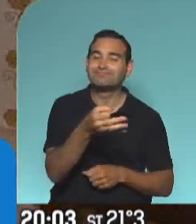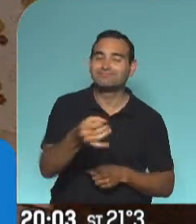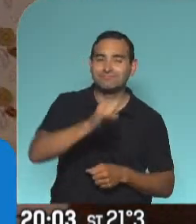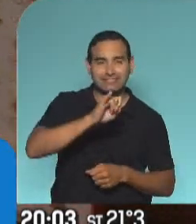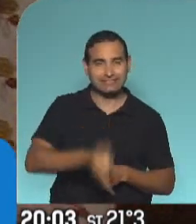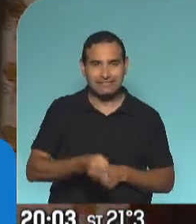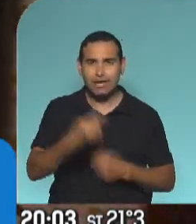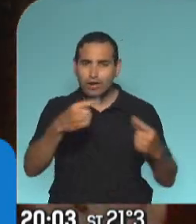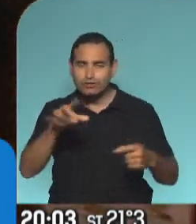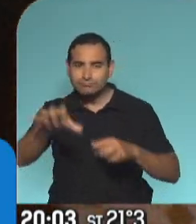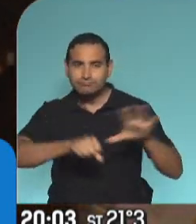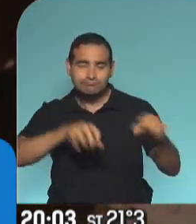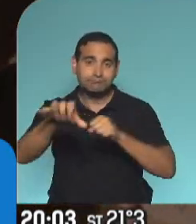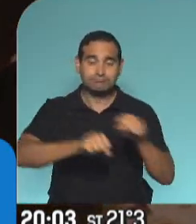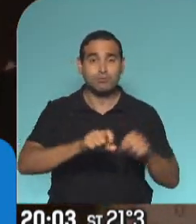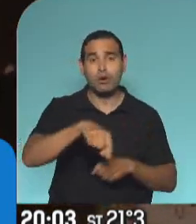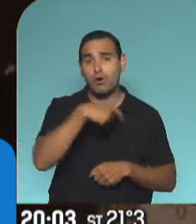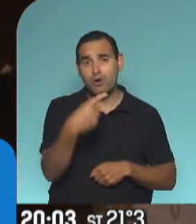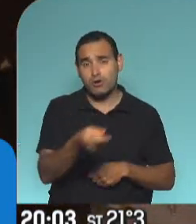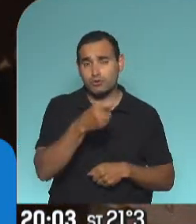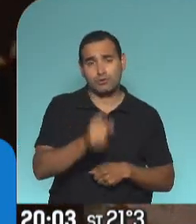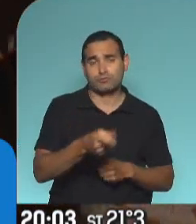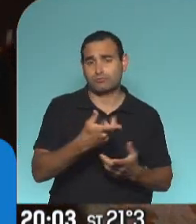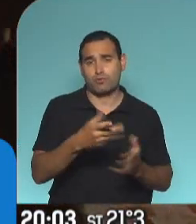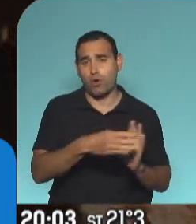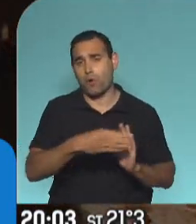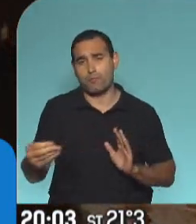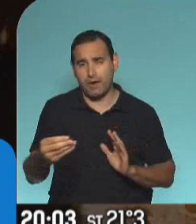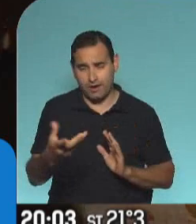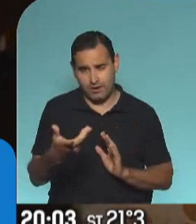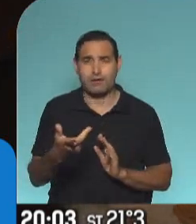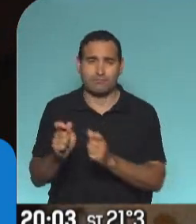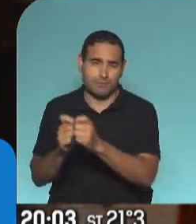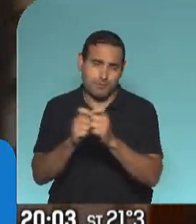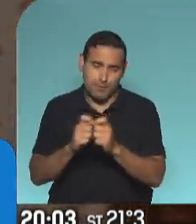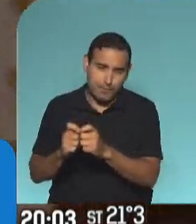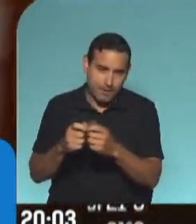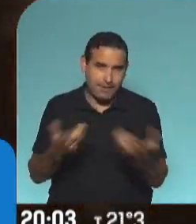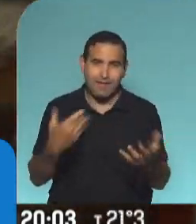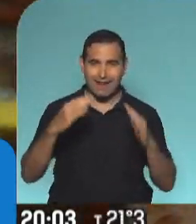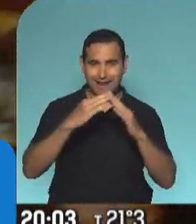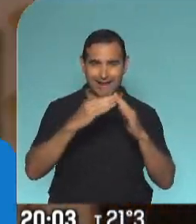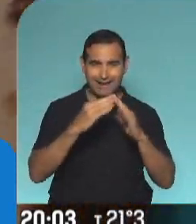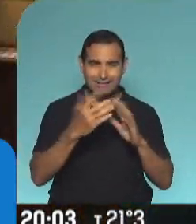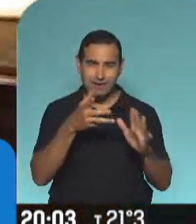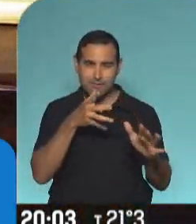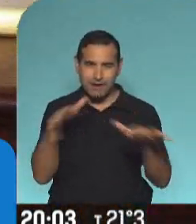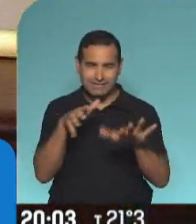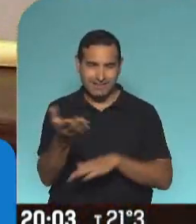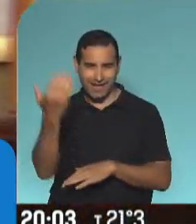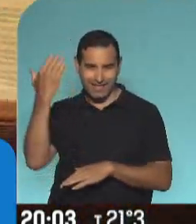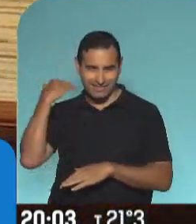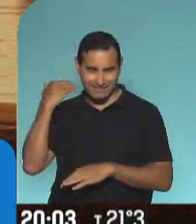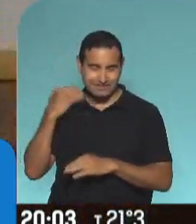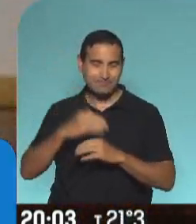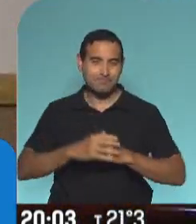hemos rescatado. Otras hemos hecho réplicas que para armonizar, digamos, la casa y como fue en su época, ¿no?